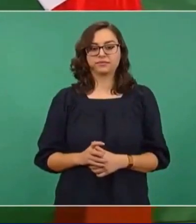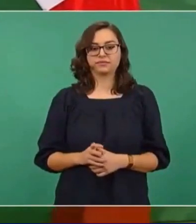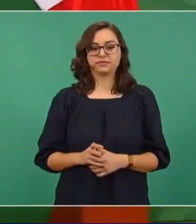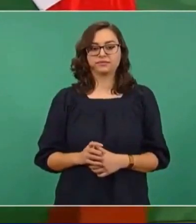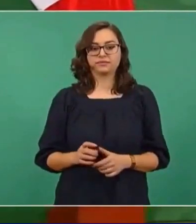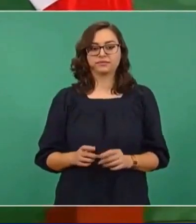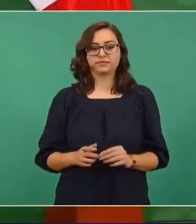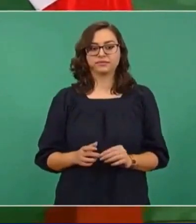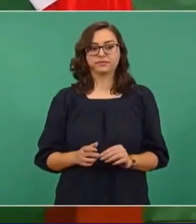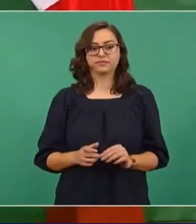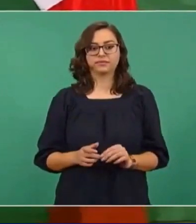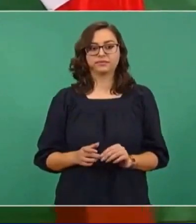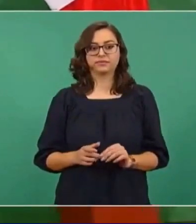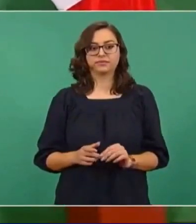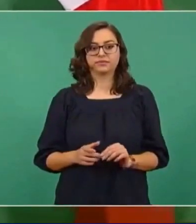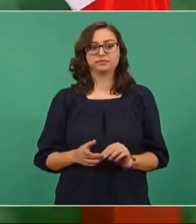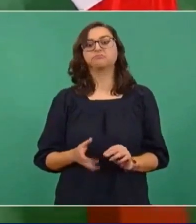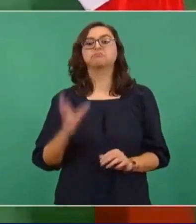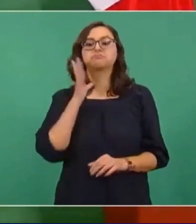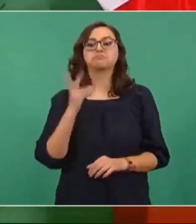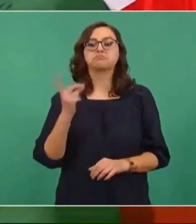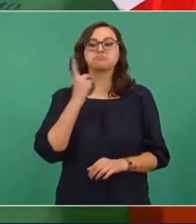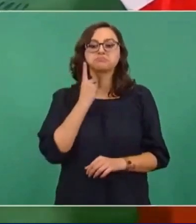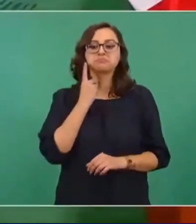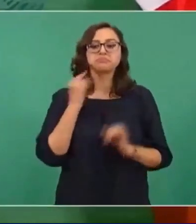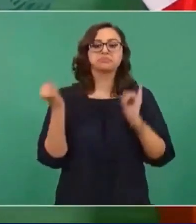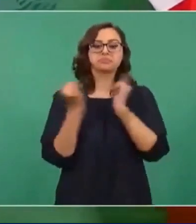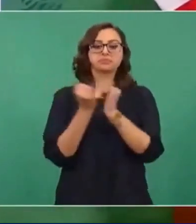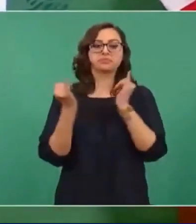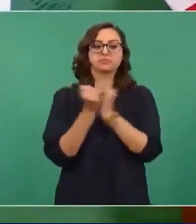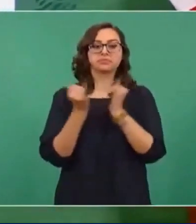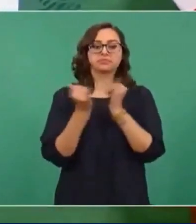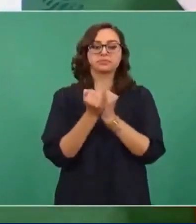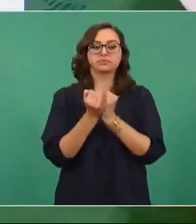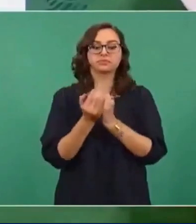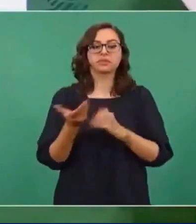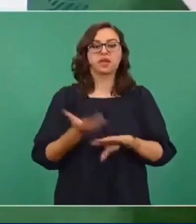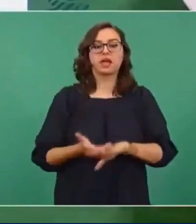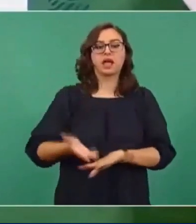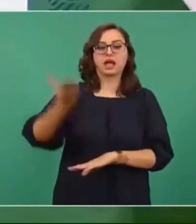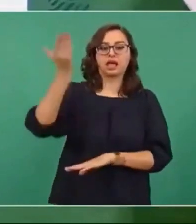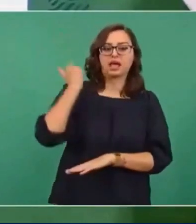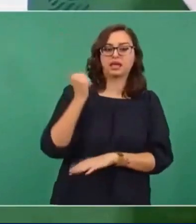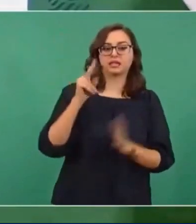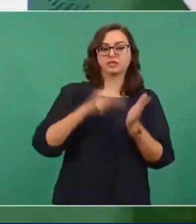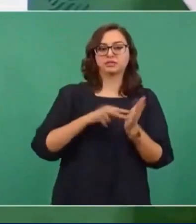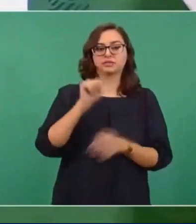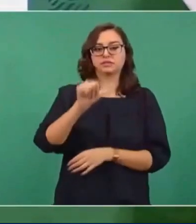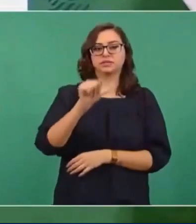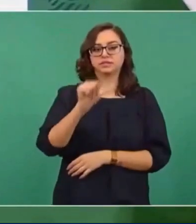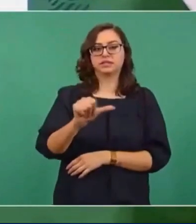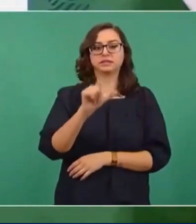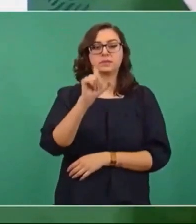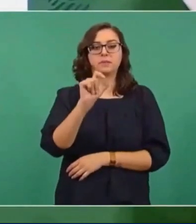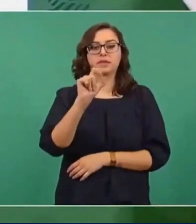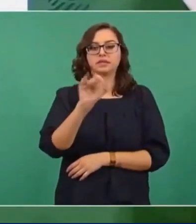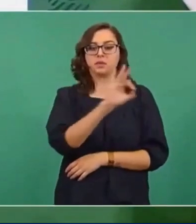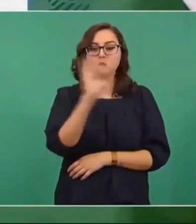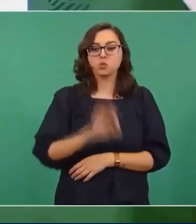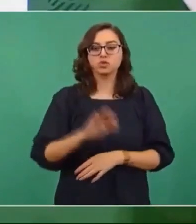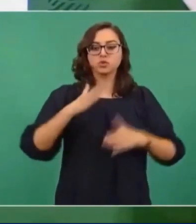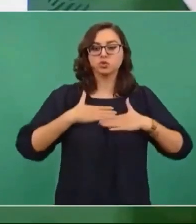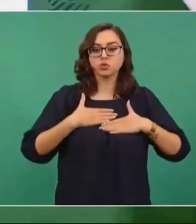Y en la Cámara de Diputados lo mismo, mire. De 20, que es lo que estaba hablando, porque es sentido común,